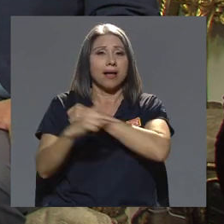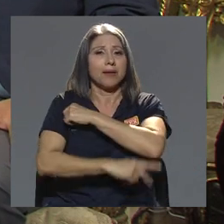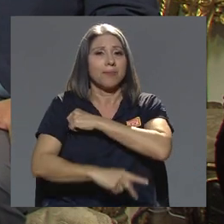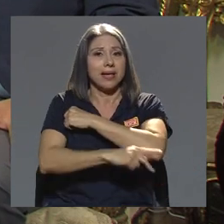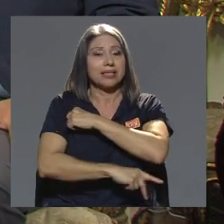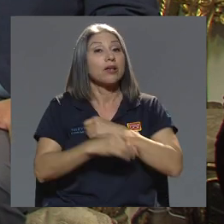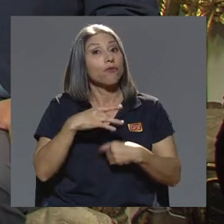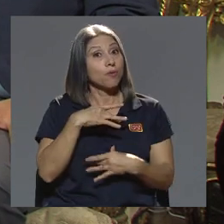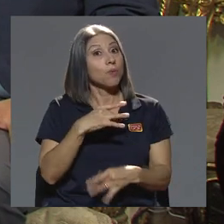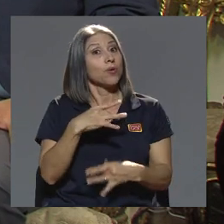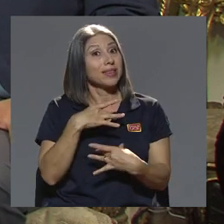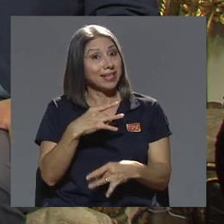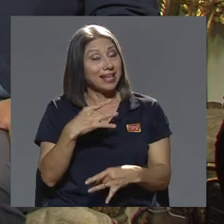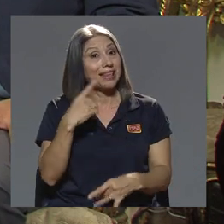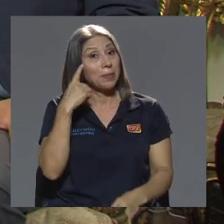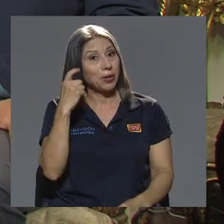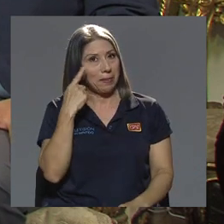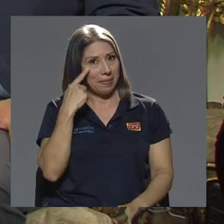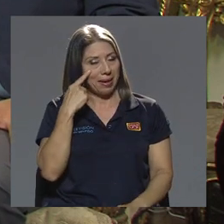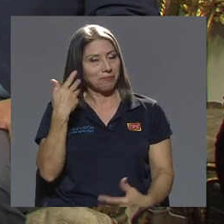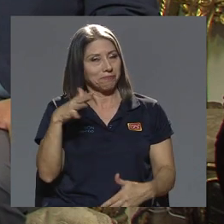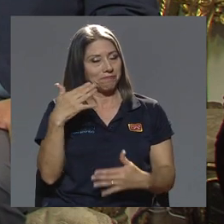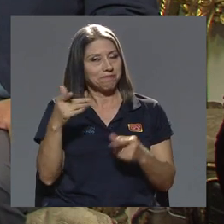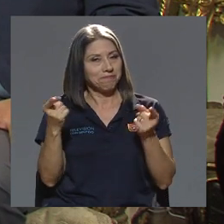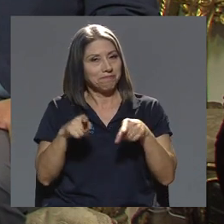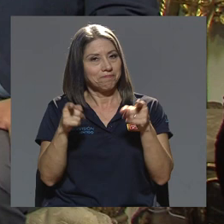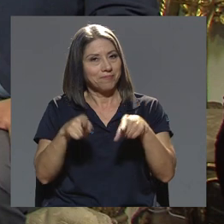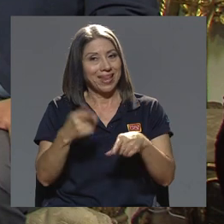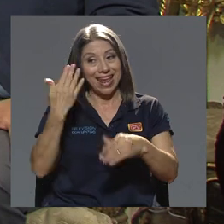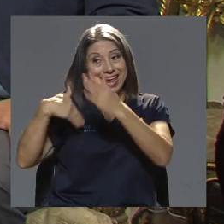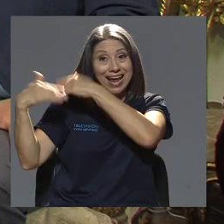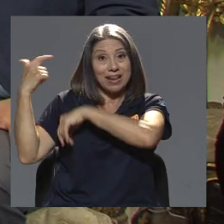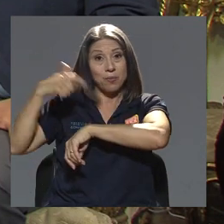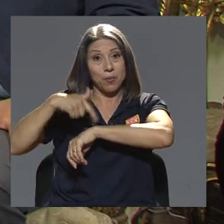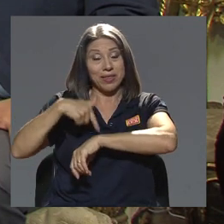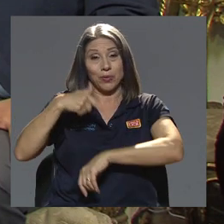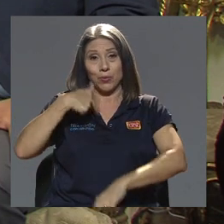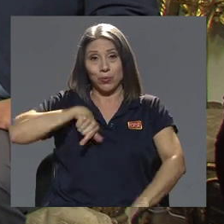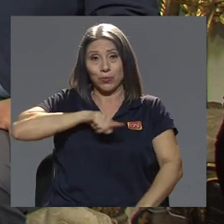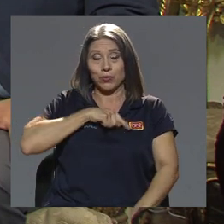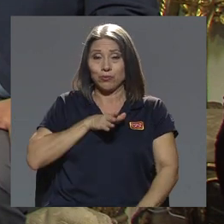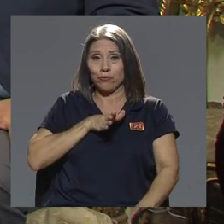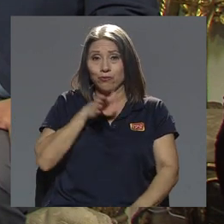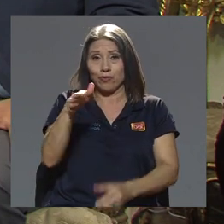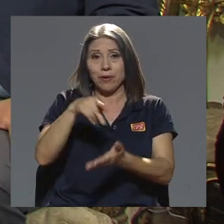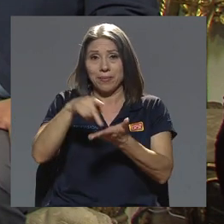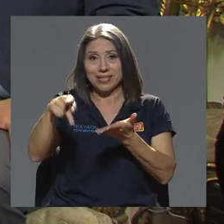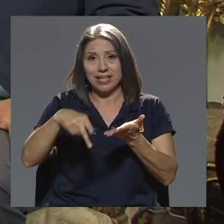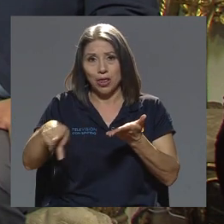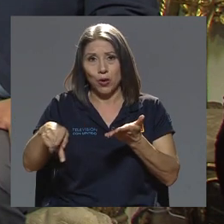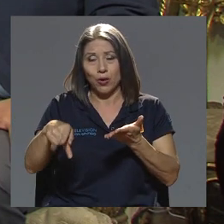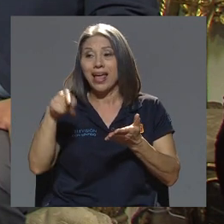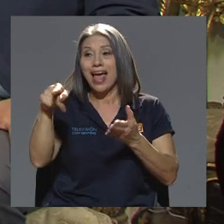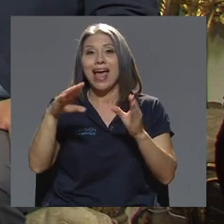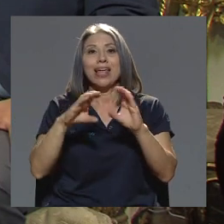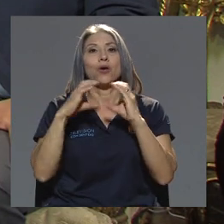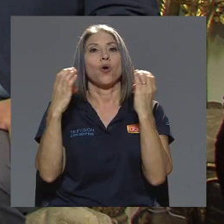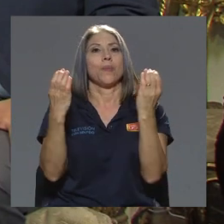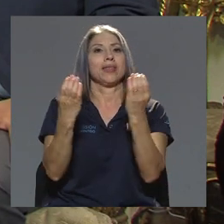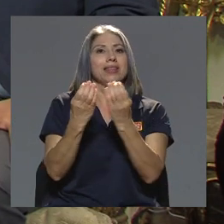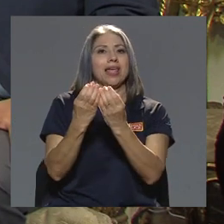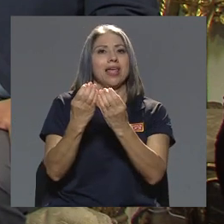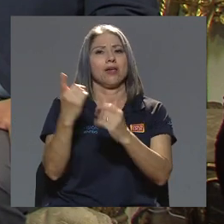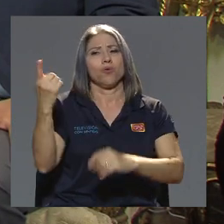hubo un lugar, inclusive, vea cómo estábamos en aquel entonces, en que llegué a Pérez Celedón y me recibí el comité, y me recibe un